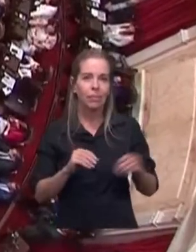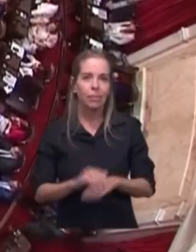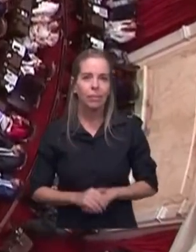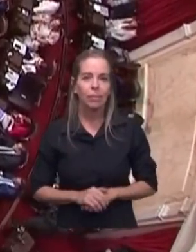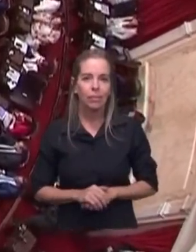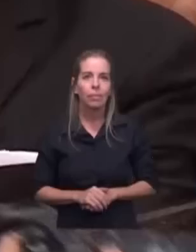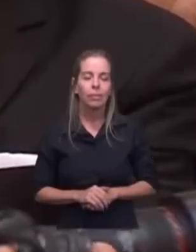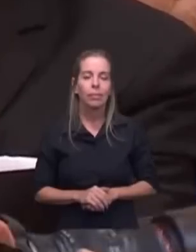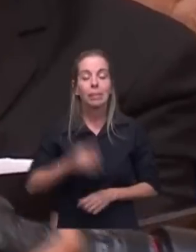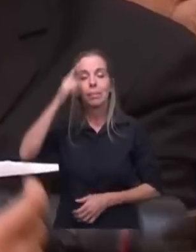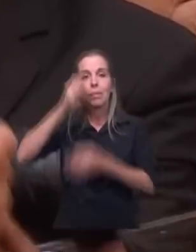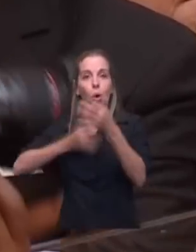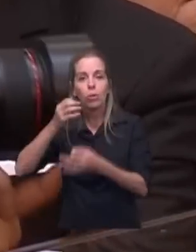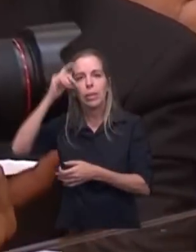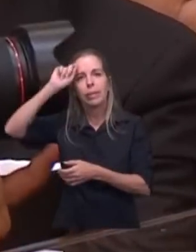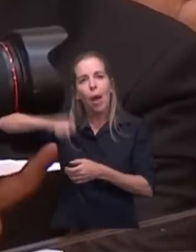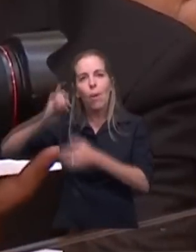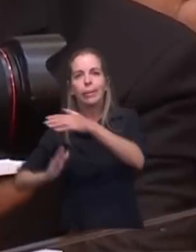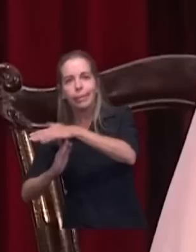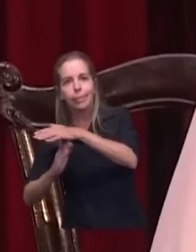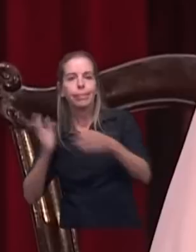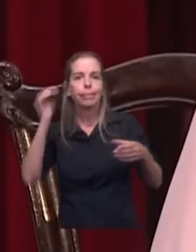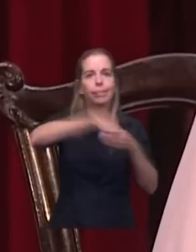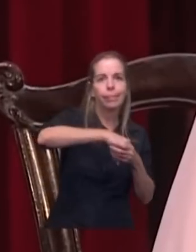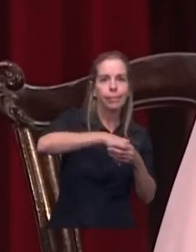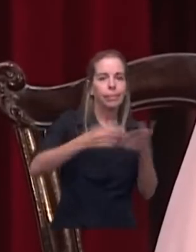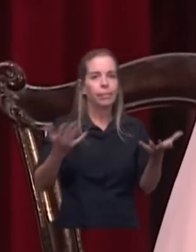La intromisión de la justicia.